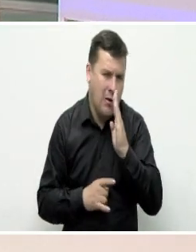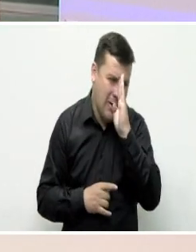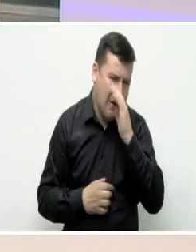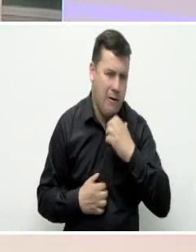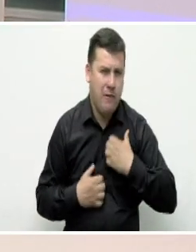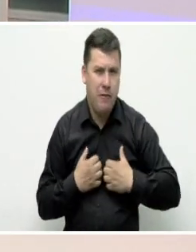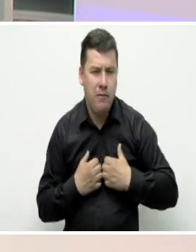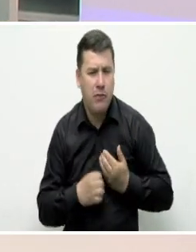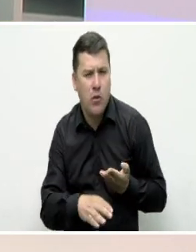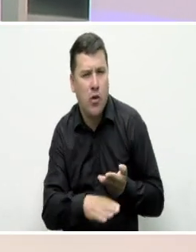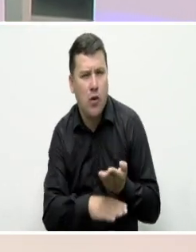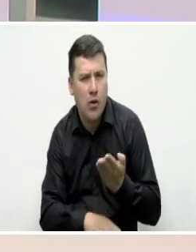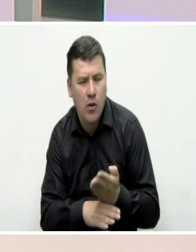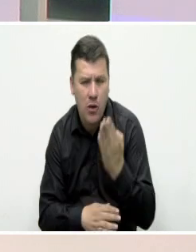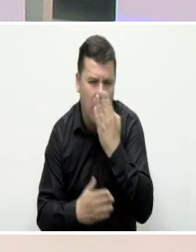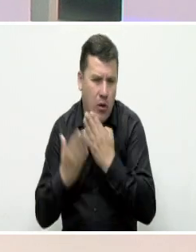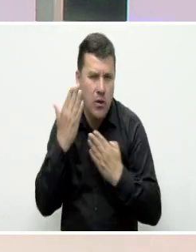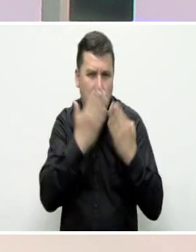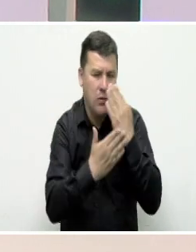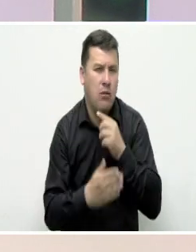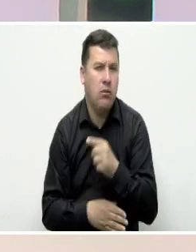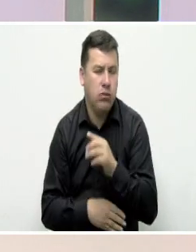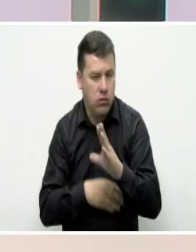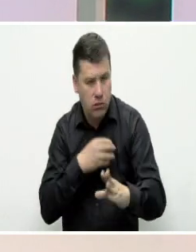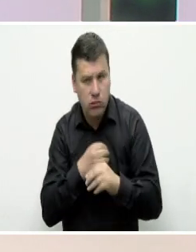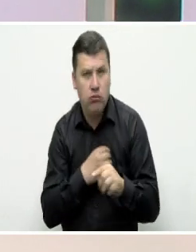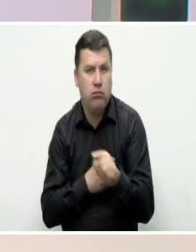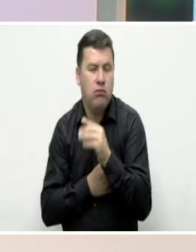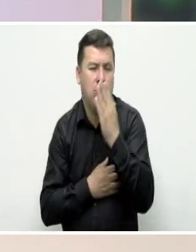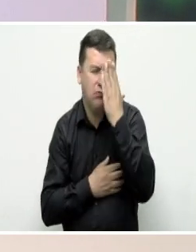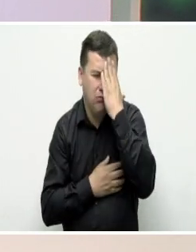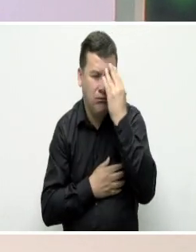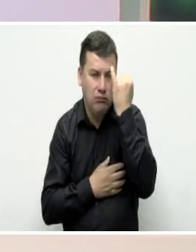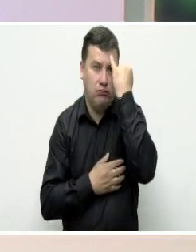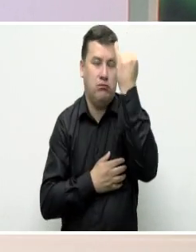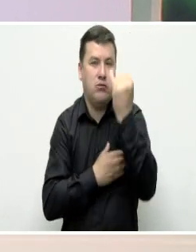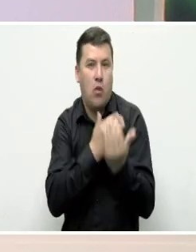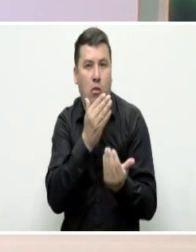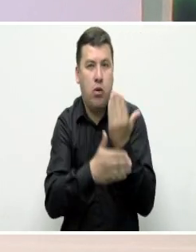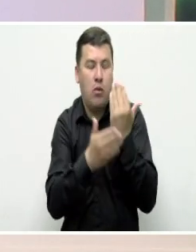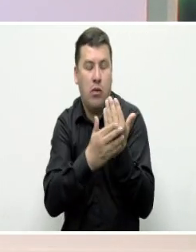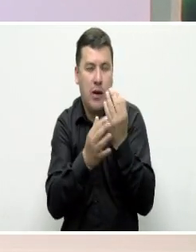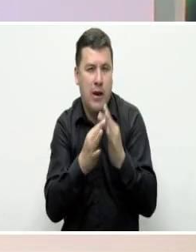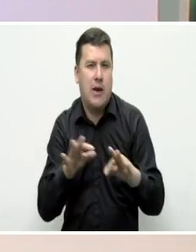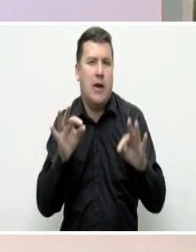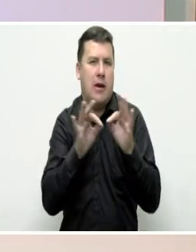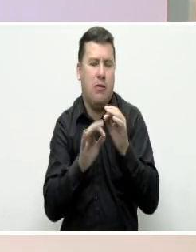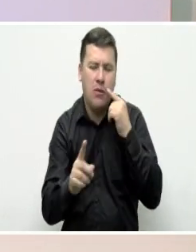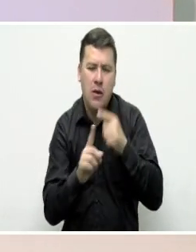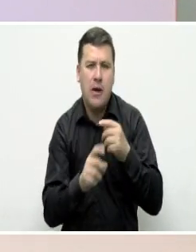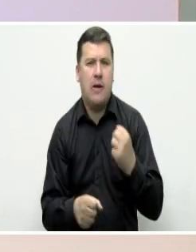inquietudes, sugerencias, observaciones. Además, allí salen ideas muy importantes para seguir